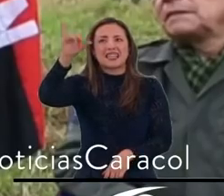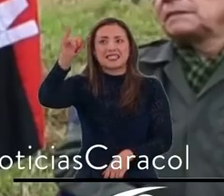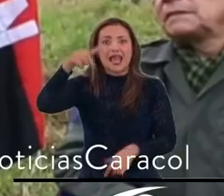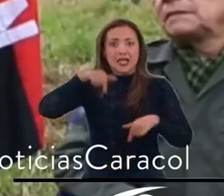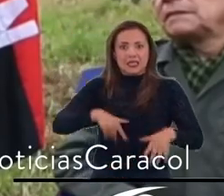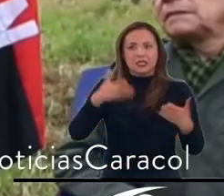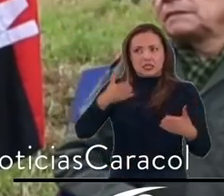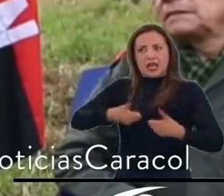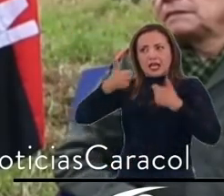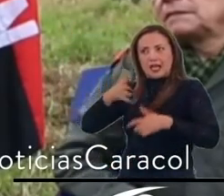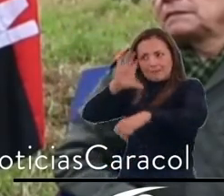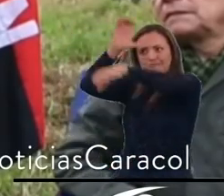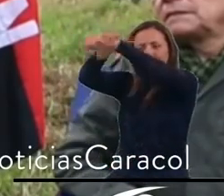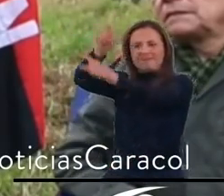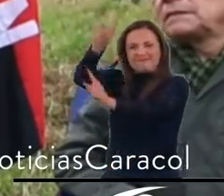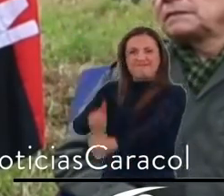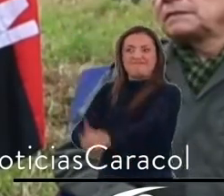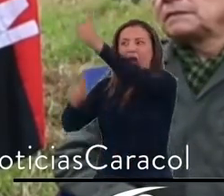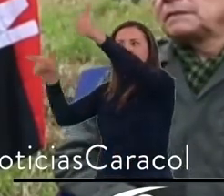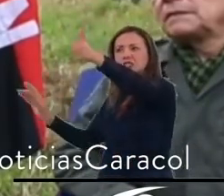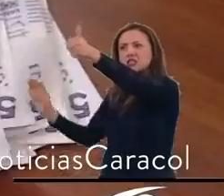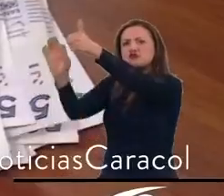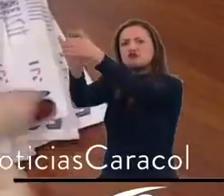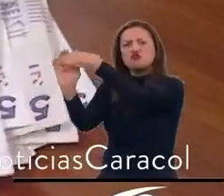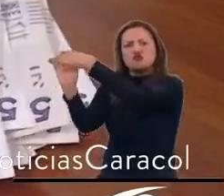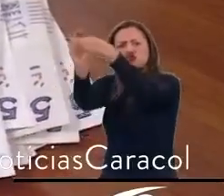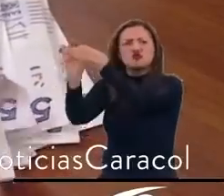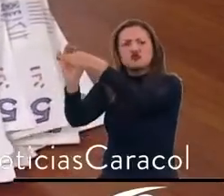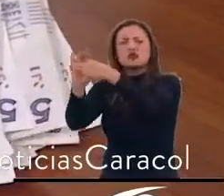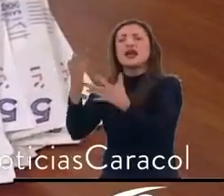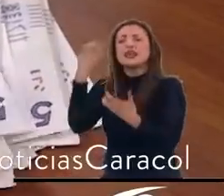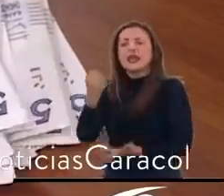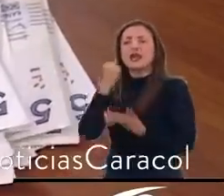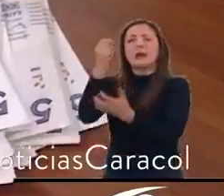de las autoridades por el que ofrecen una recompensa de hasta mil millones de pesos